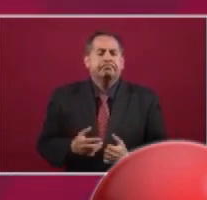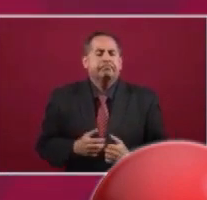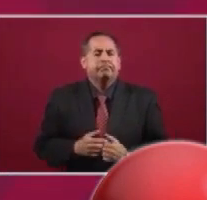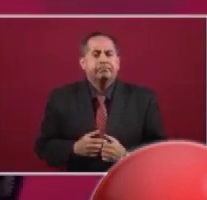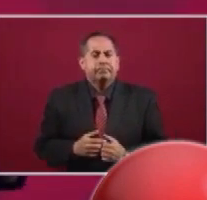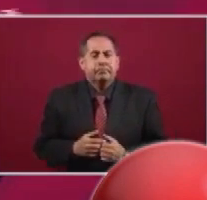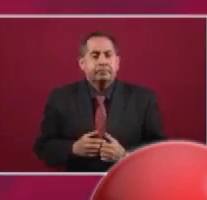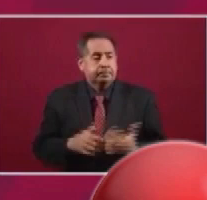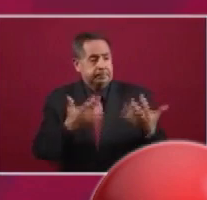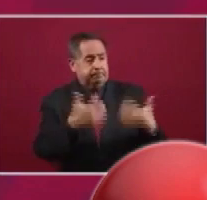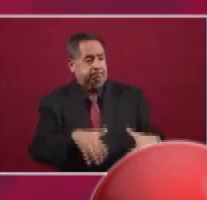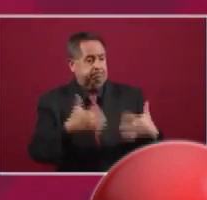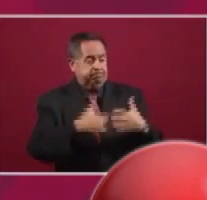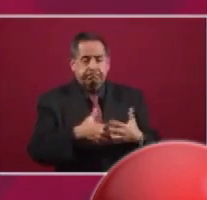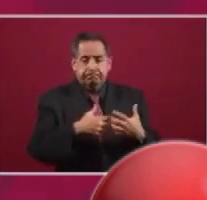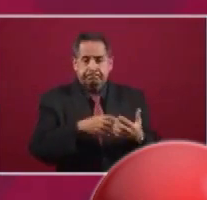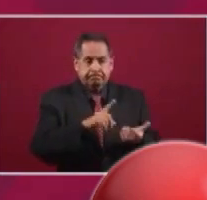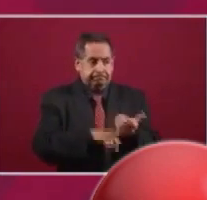las plantas,